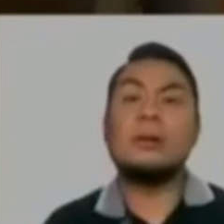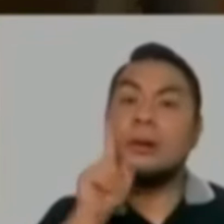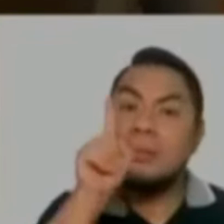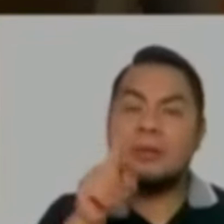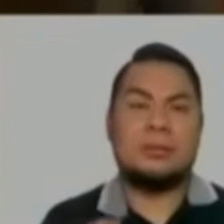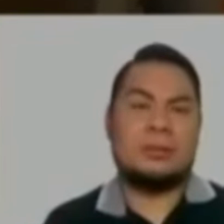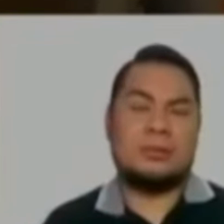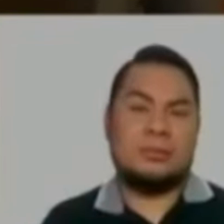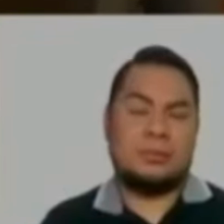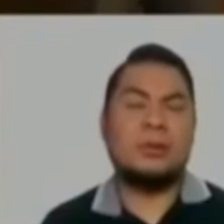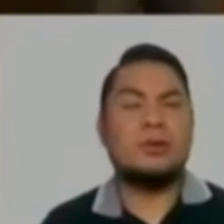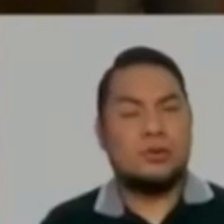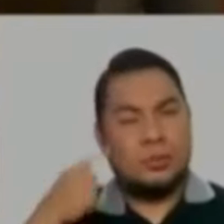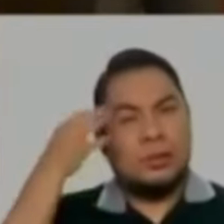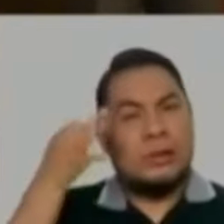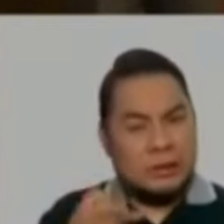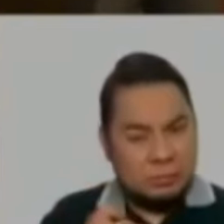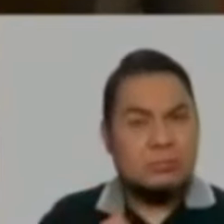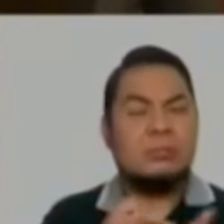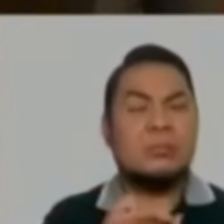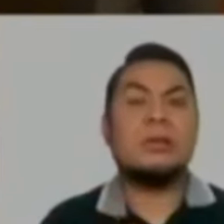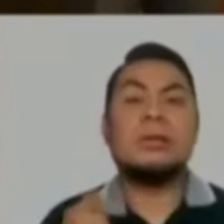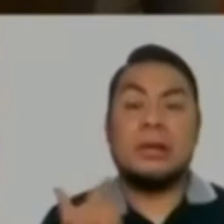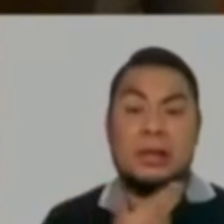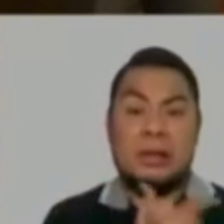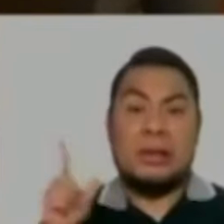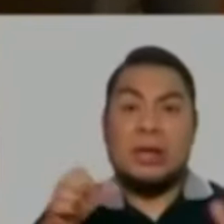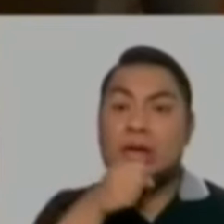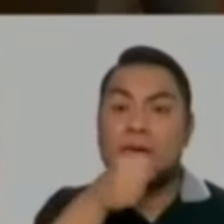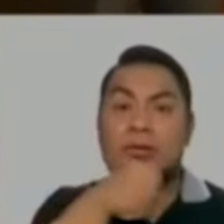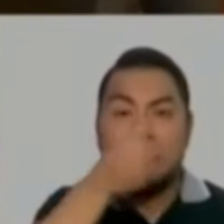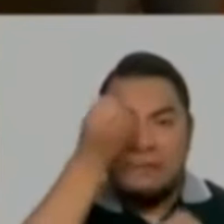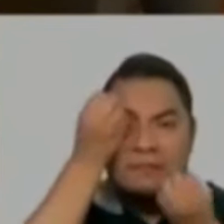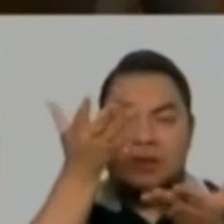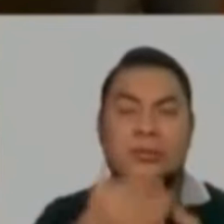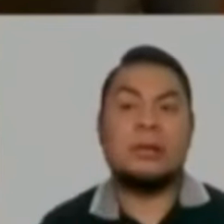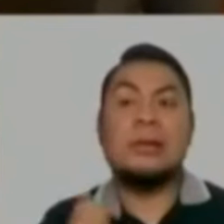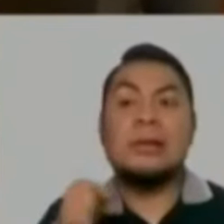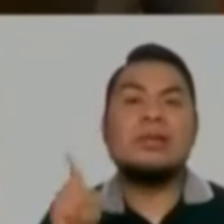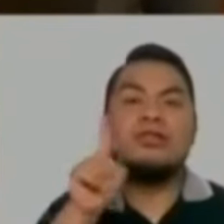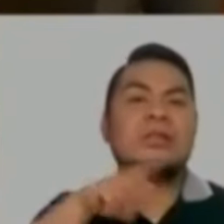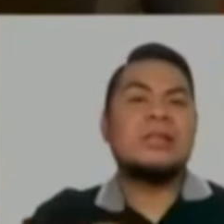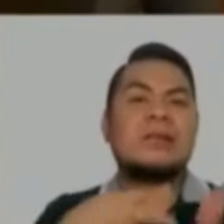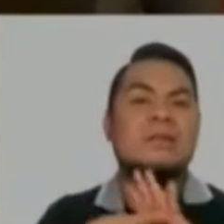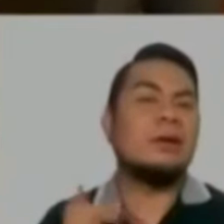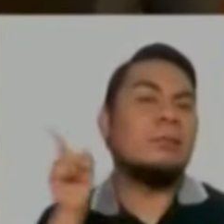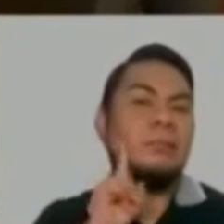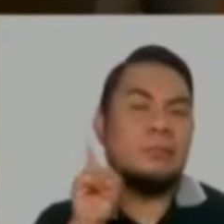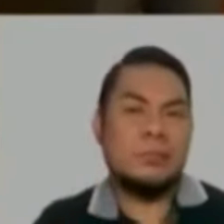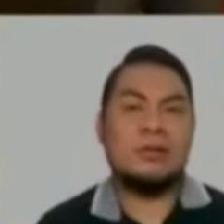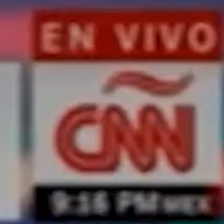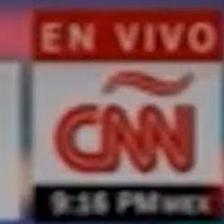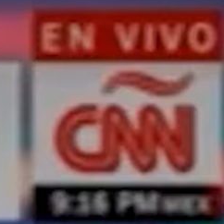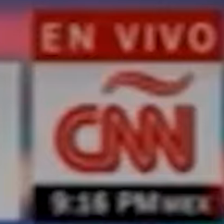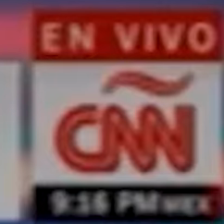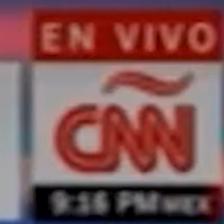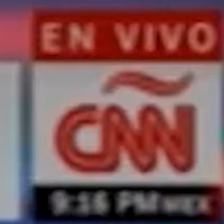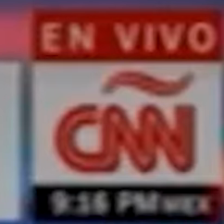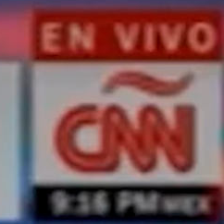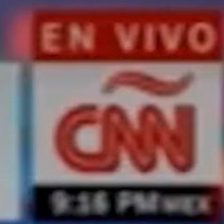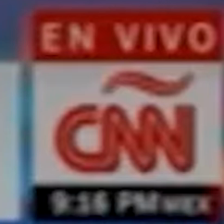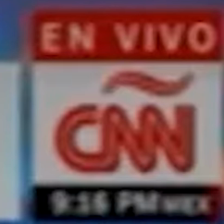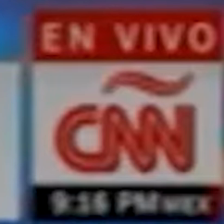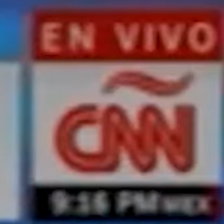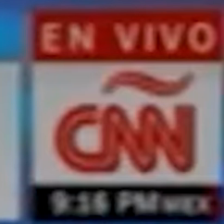también tenemos la certeza de que la libertad de prensa no es mentir ni difamar. ¿Sabe